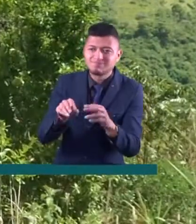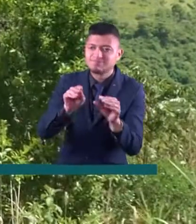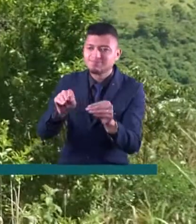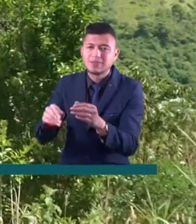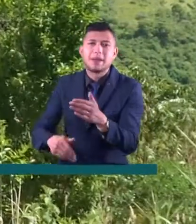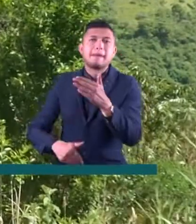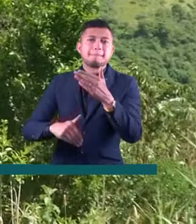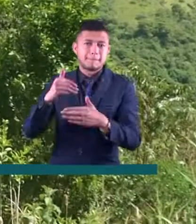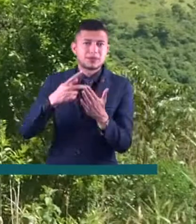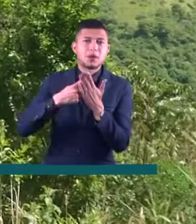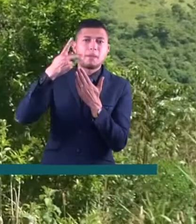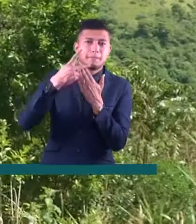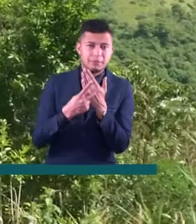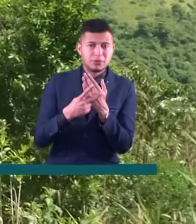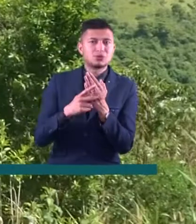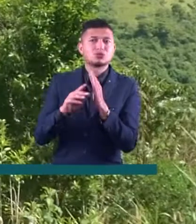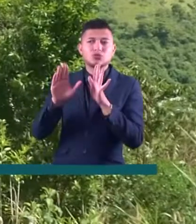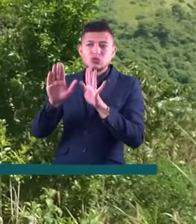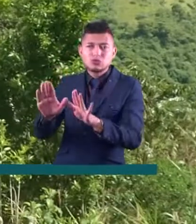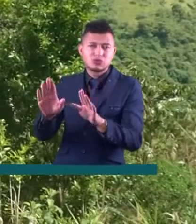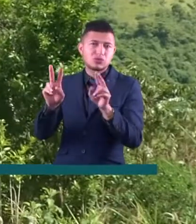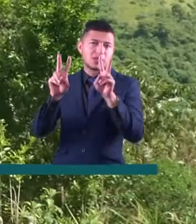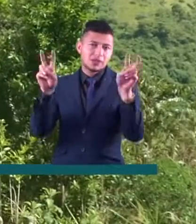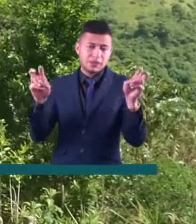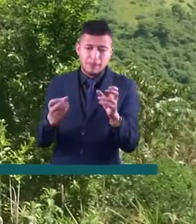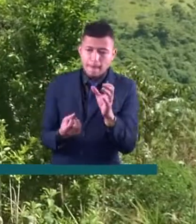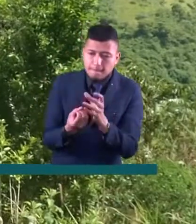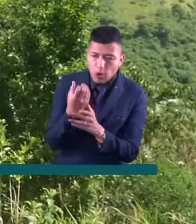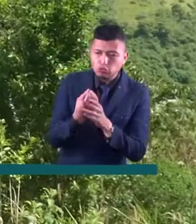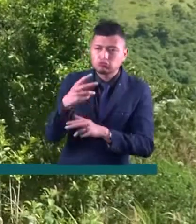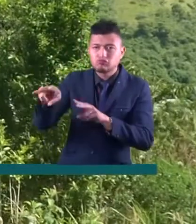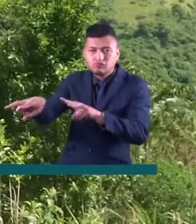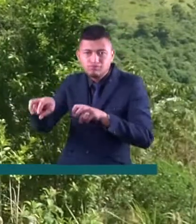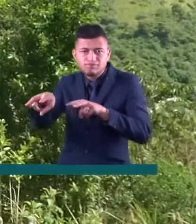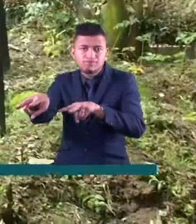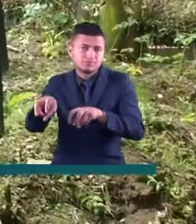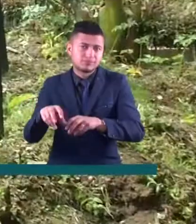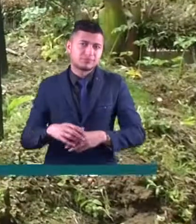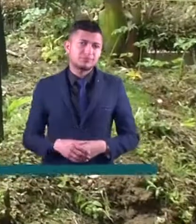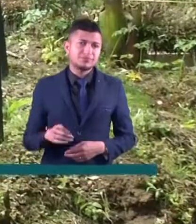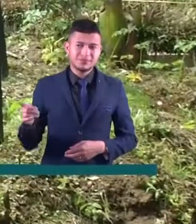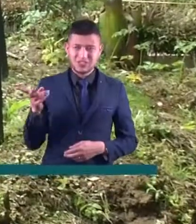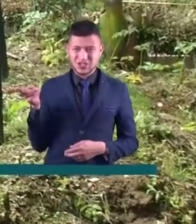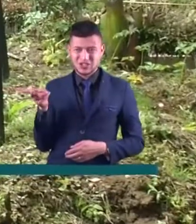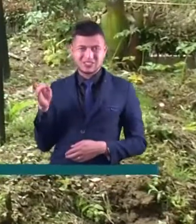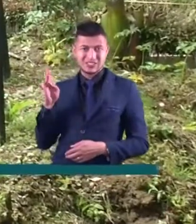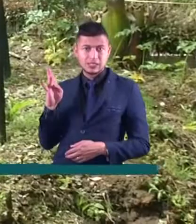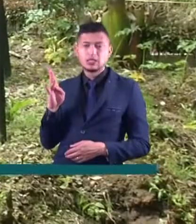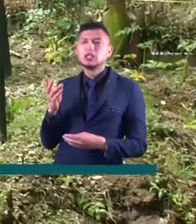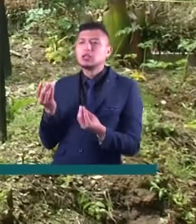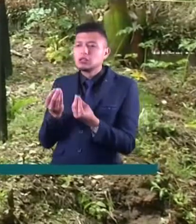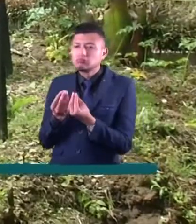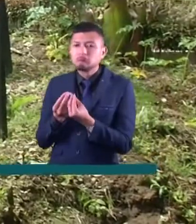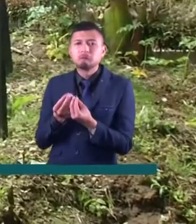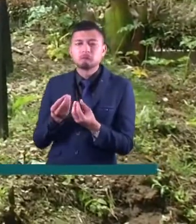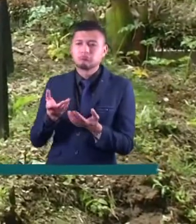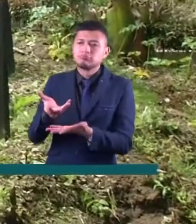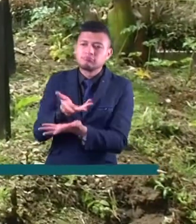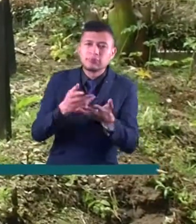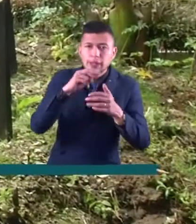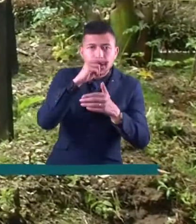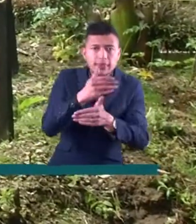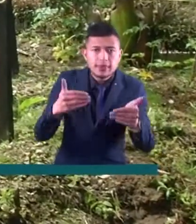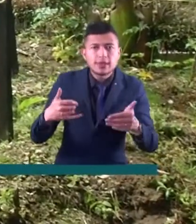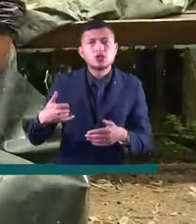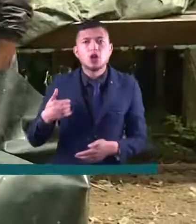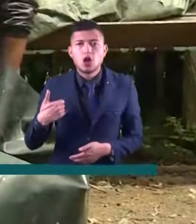estudiantes para iniciar en estos proyectos de producción agrícola. Ricardo y Fanny comparten con niños y jóvenes